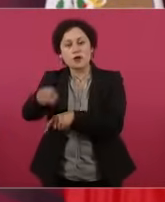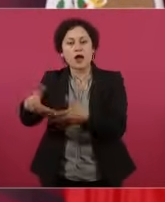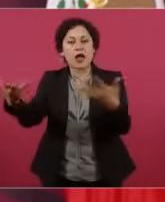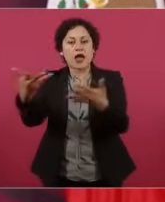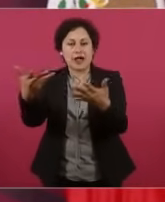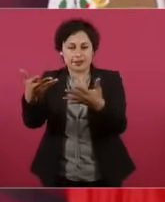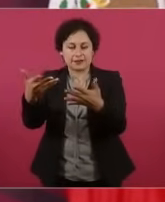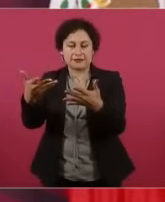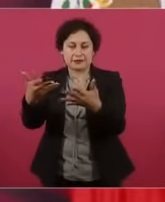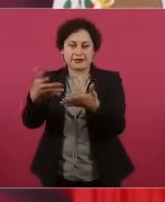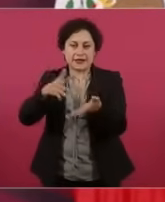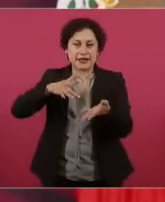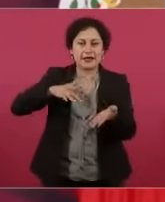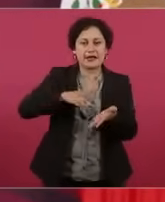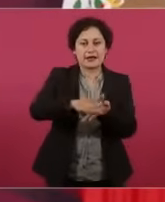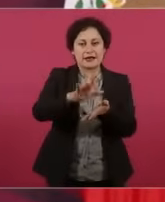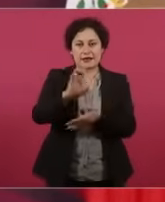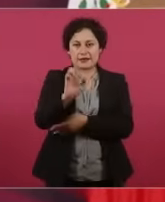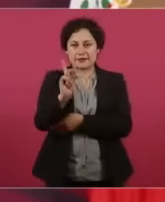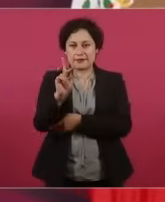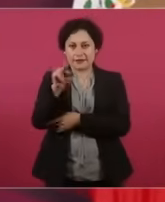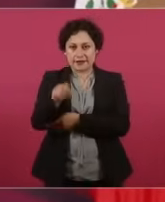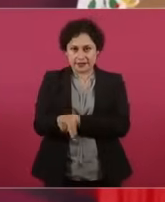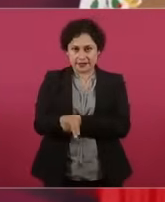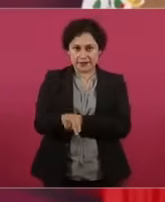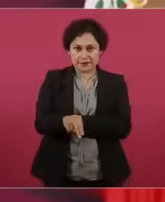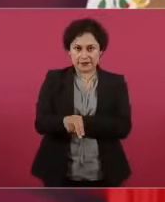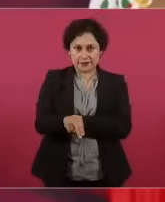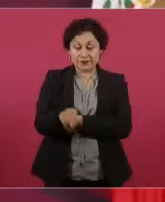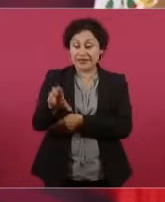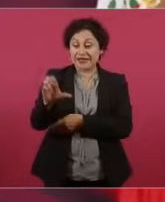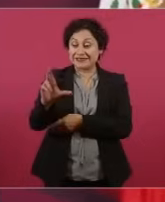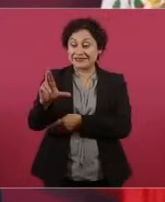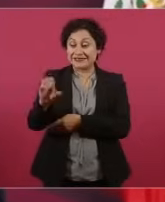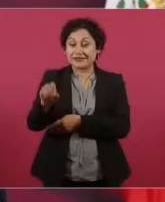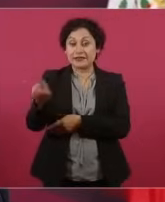Ciro transmitió en el Milenio, 100 encuestas,